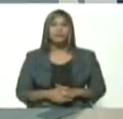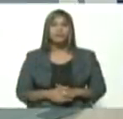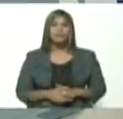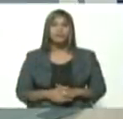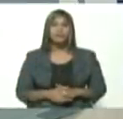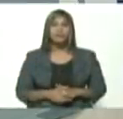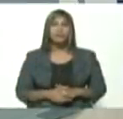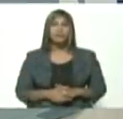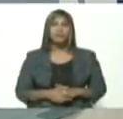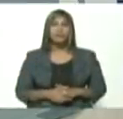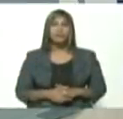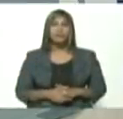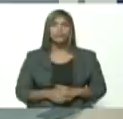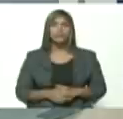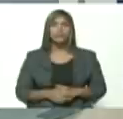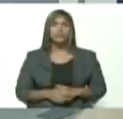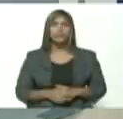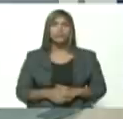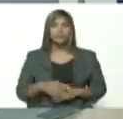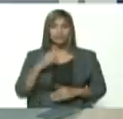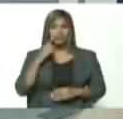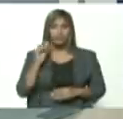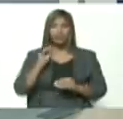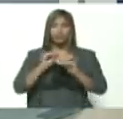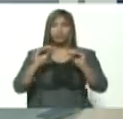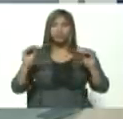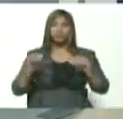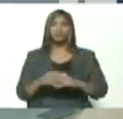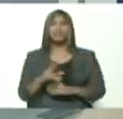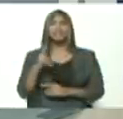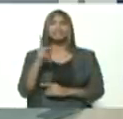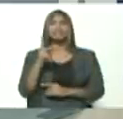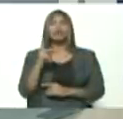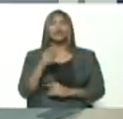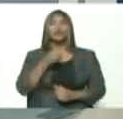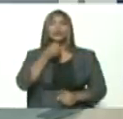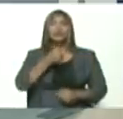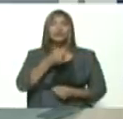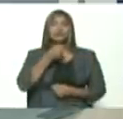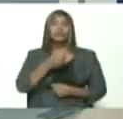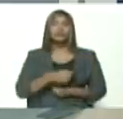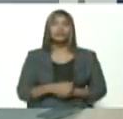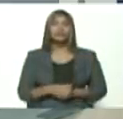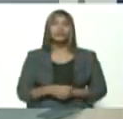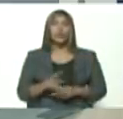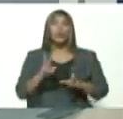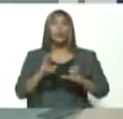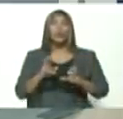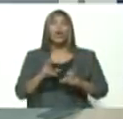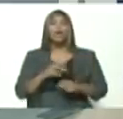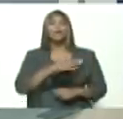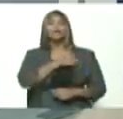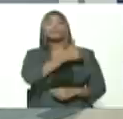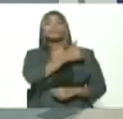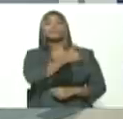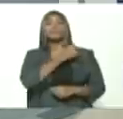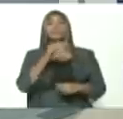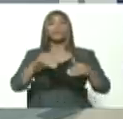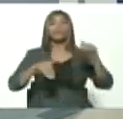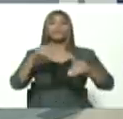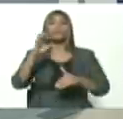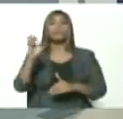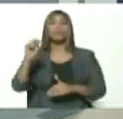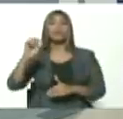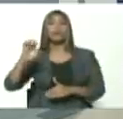Ya vamos a tener en la sala de prensa, ha convocado la segunda rueda de prensa, exactamente las nuevas autoridades del Consejo Nacional Electoral.